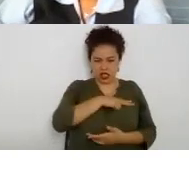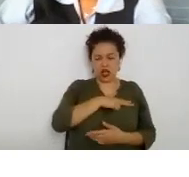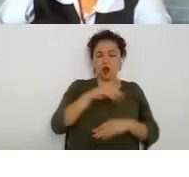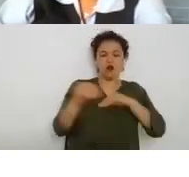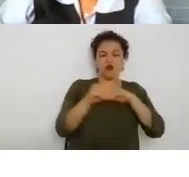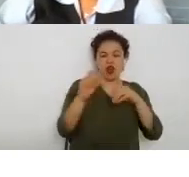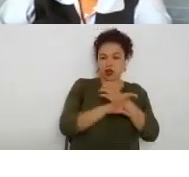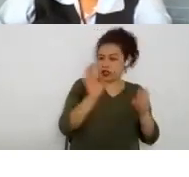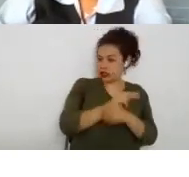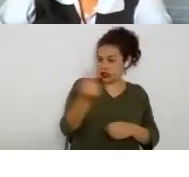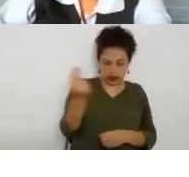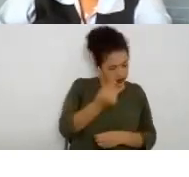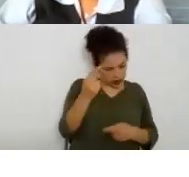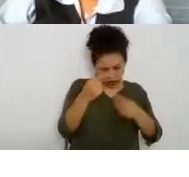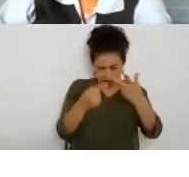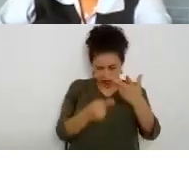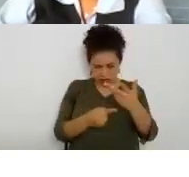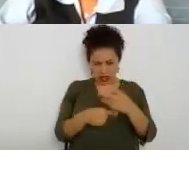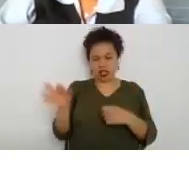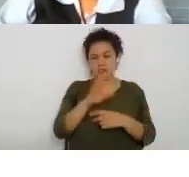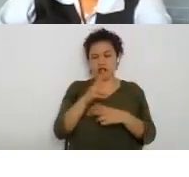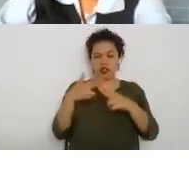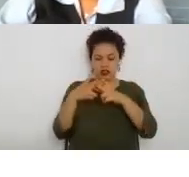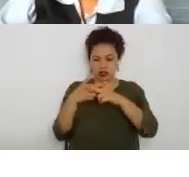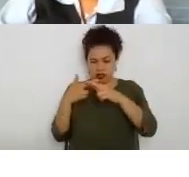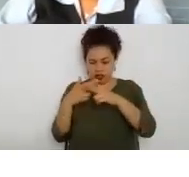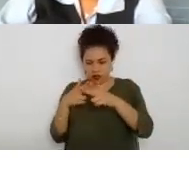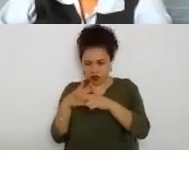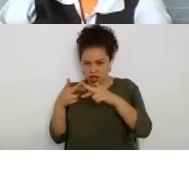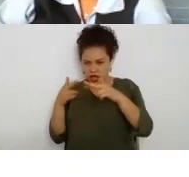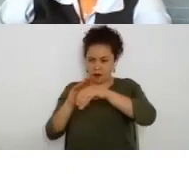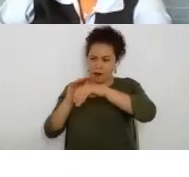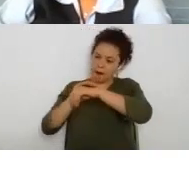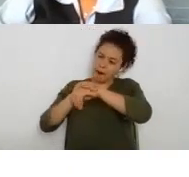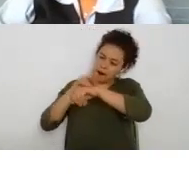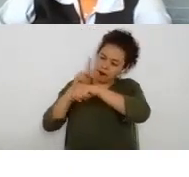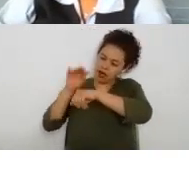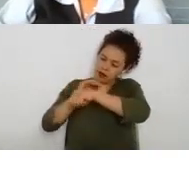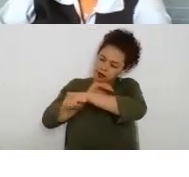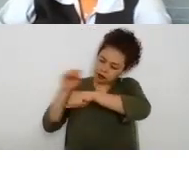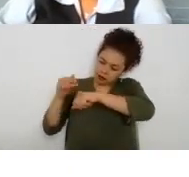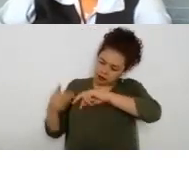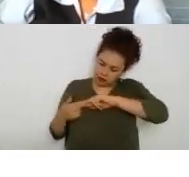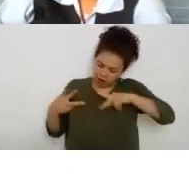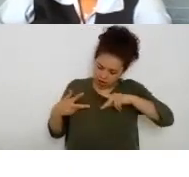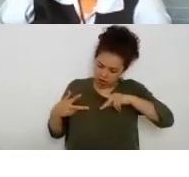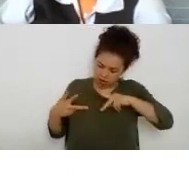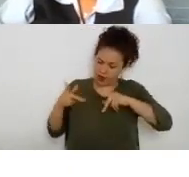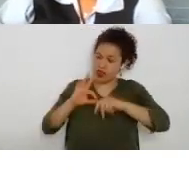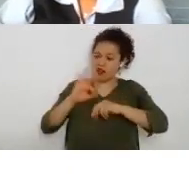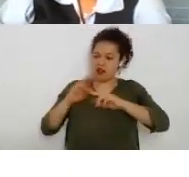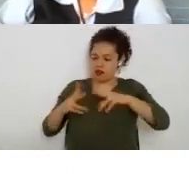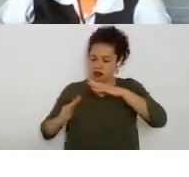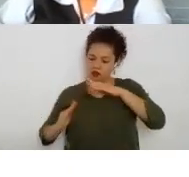y demás, podría convertir a lo mejor una fractura cerrada en una abierta, ¿de acuerdo? Y entonces aquí, además de ser una fractura abierta, también